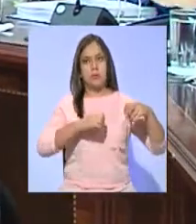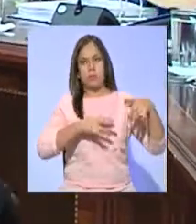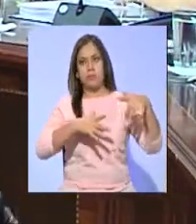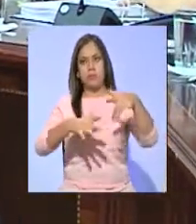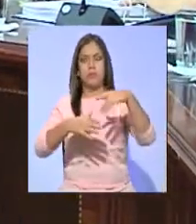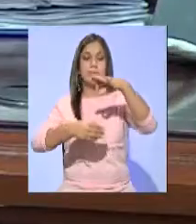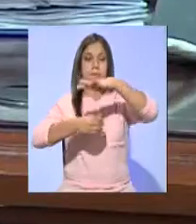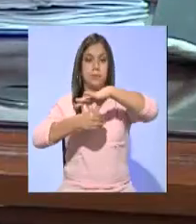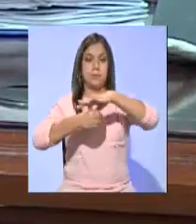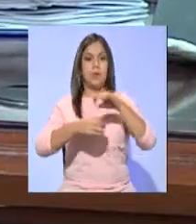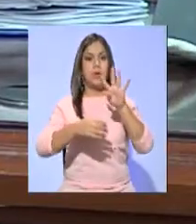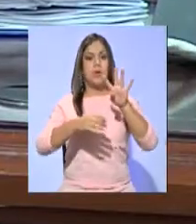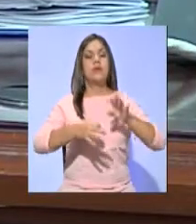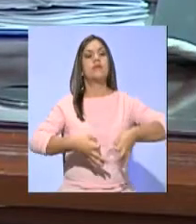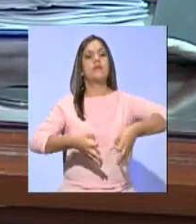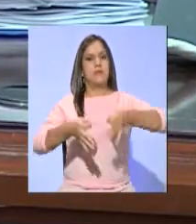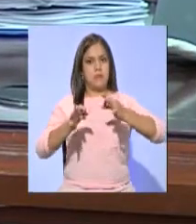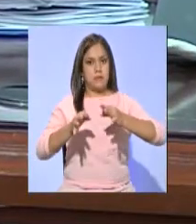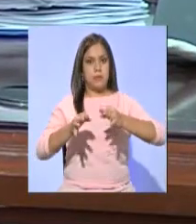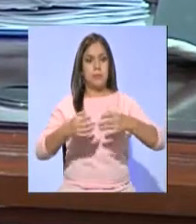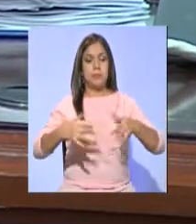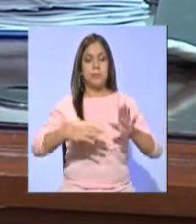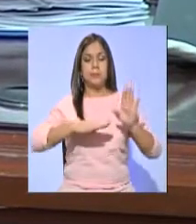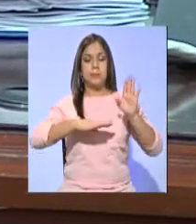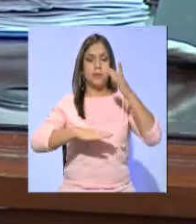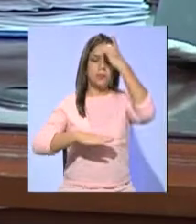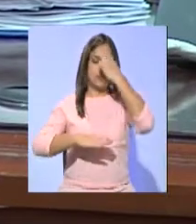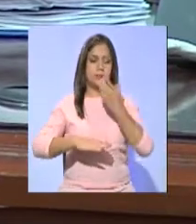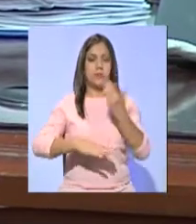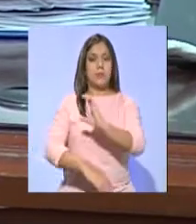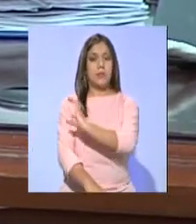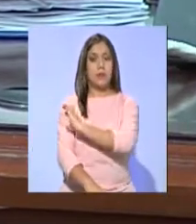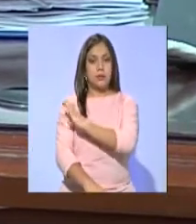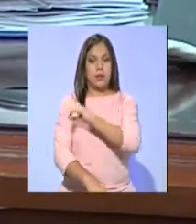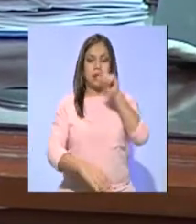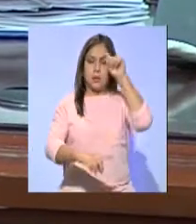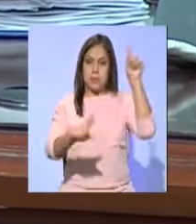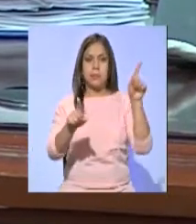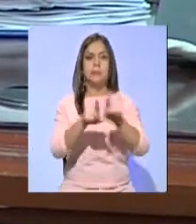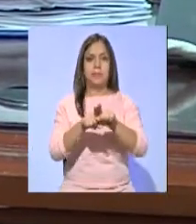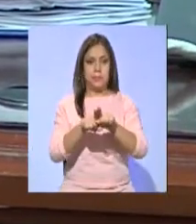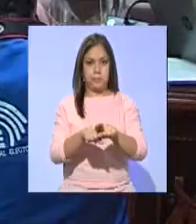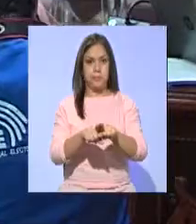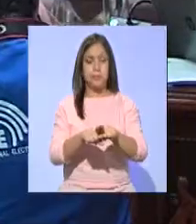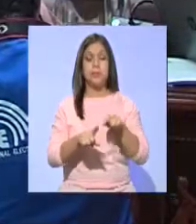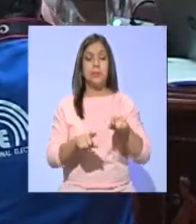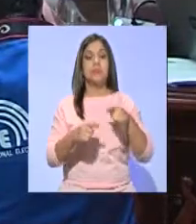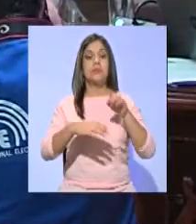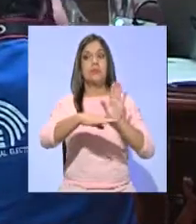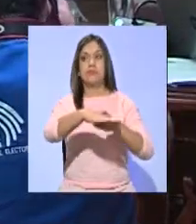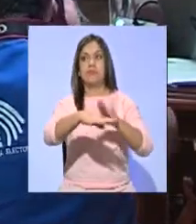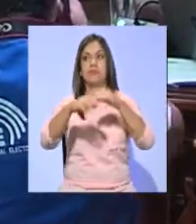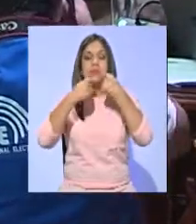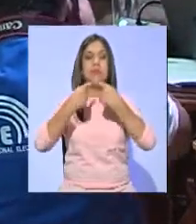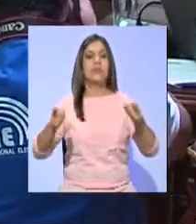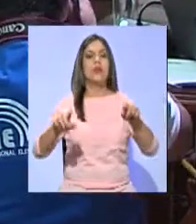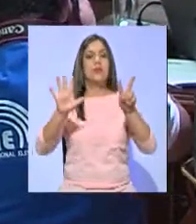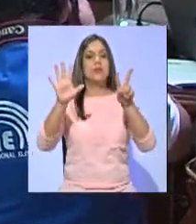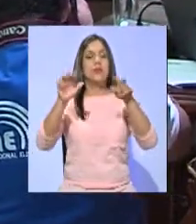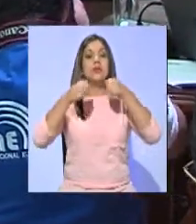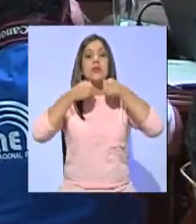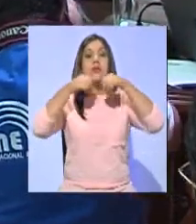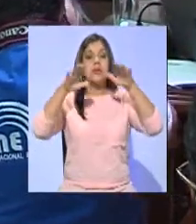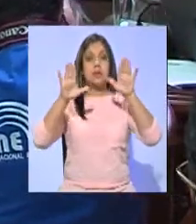próximo 4 de febrero. Así lo resolvió el Consejo Nacional Electoral de manera unánime. La convocatoria oficial será el 7 de